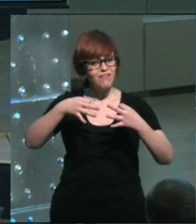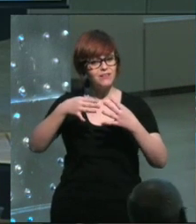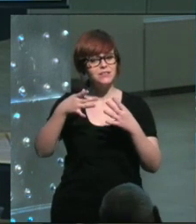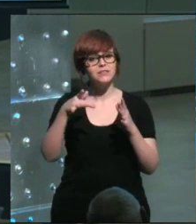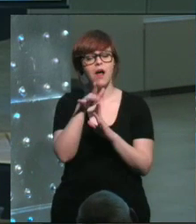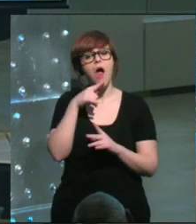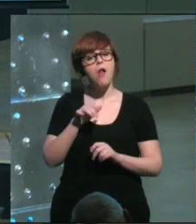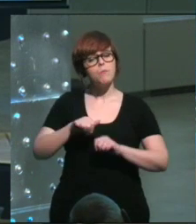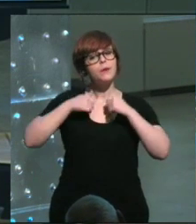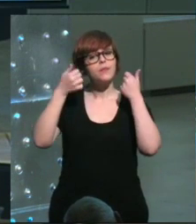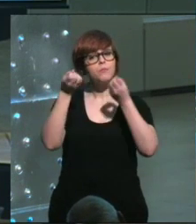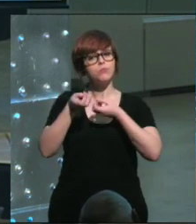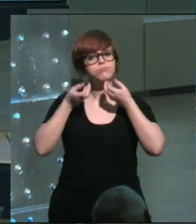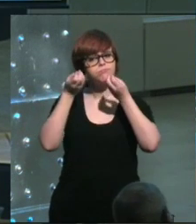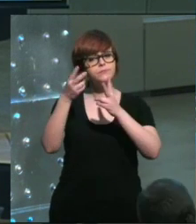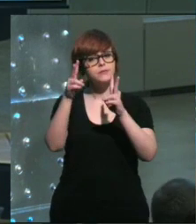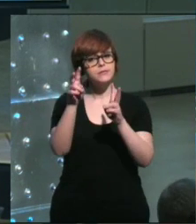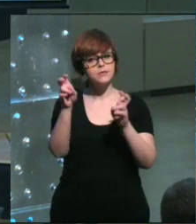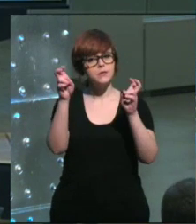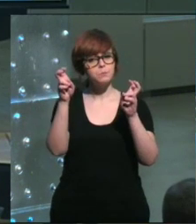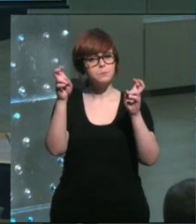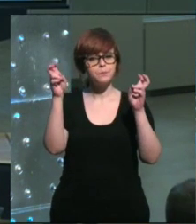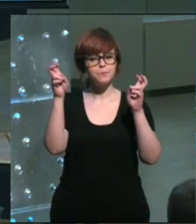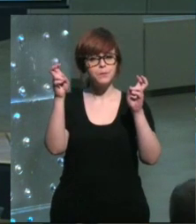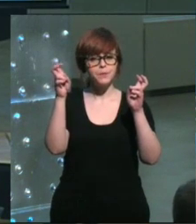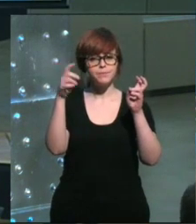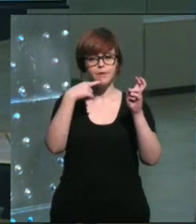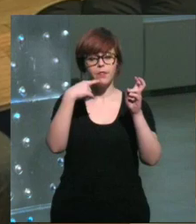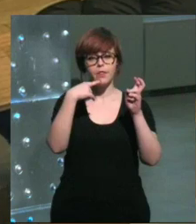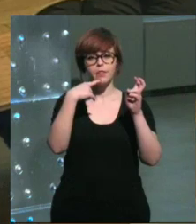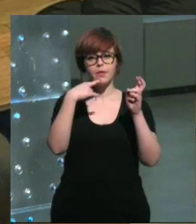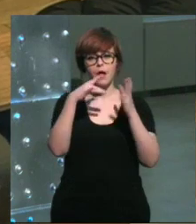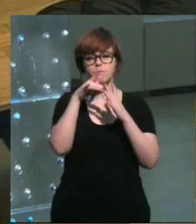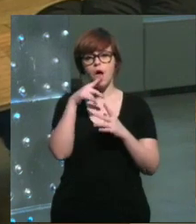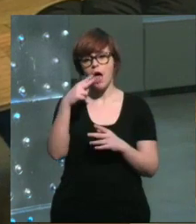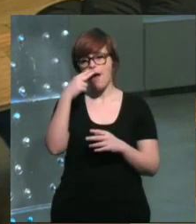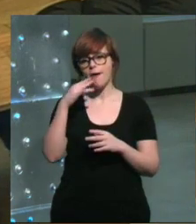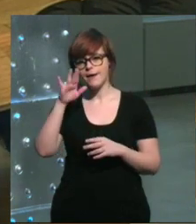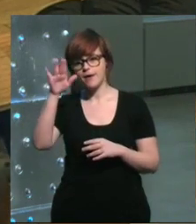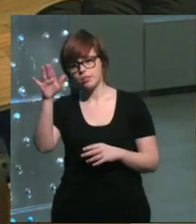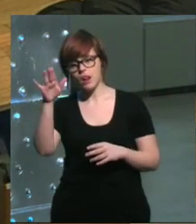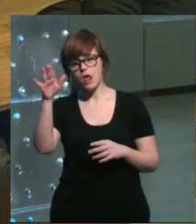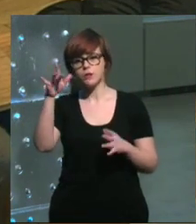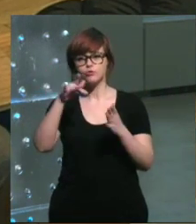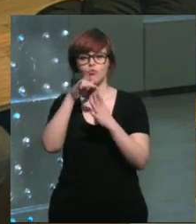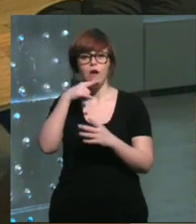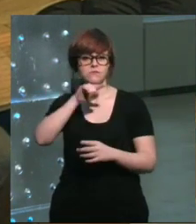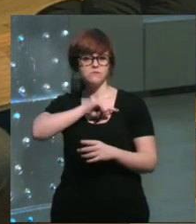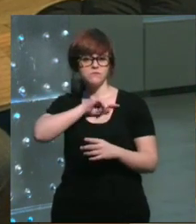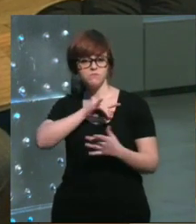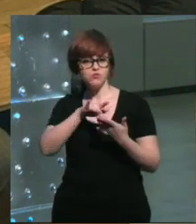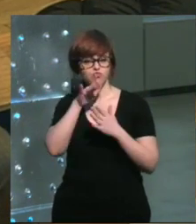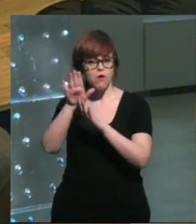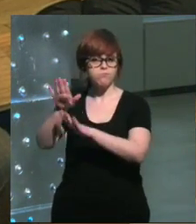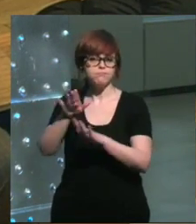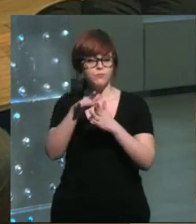principio que bueno, pues la diferencia con Hitler, en malos sentimientos o buenos sentimientos, ¿no? Pero si el